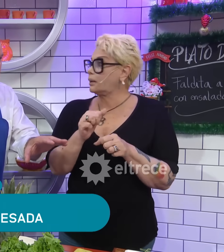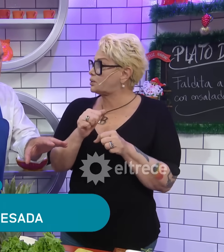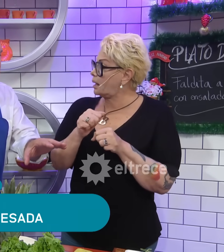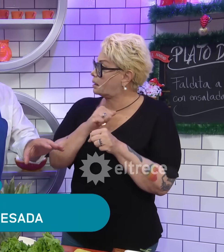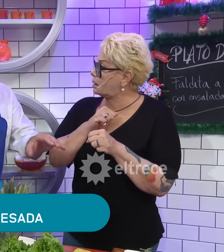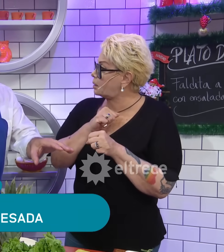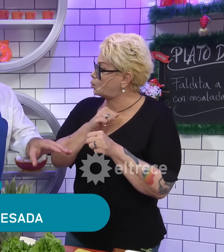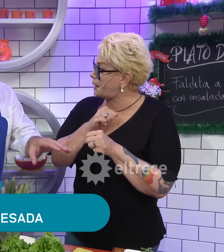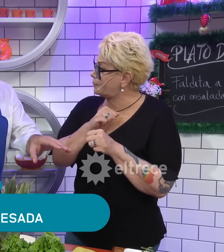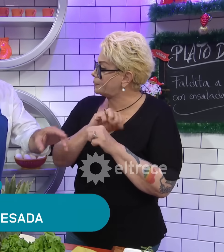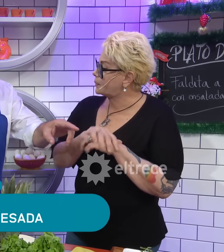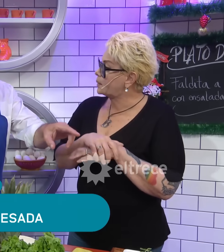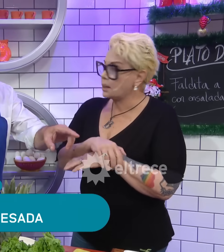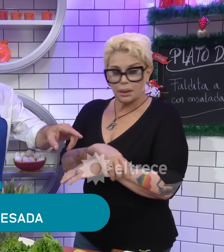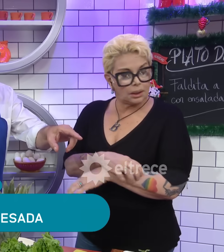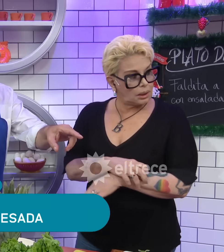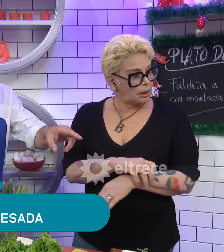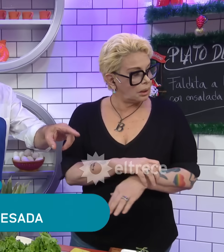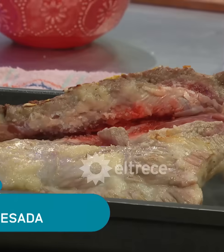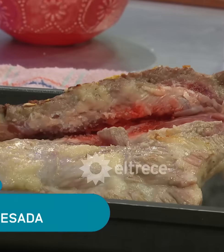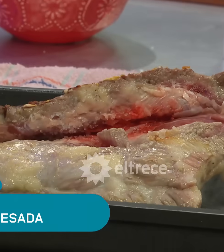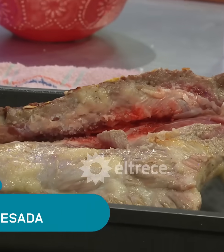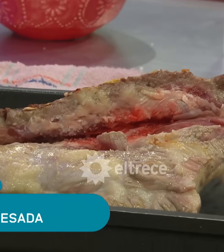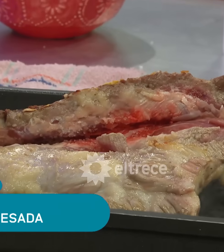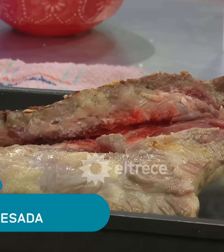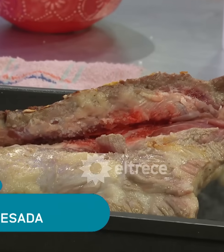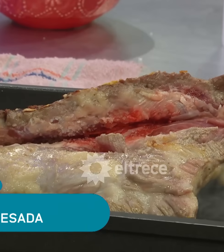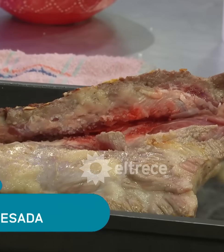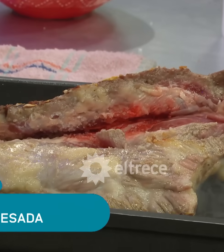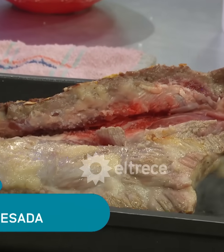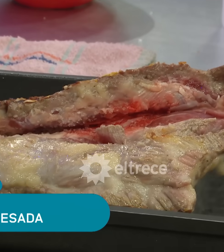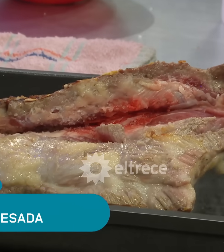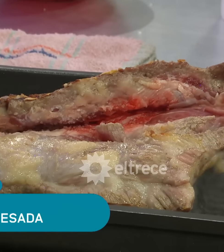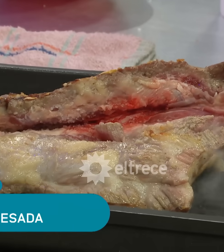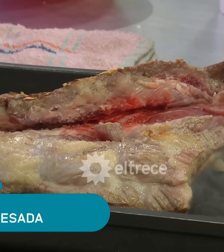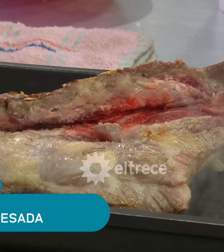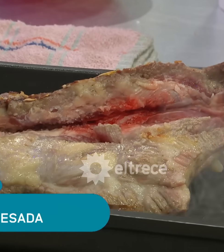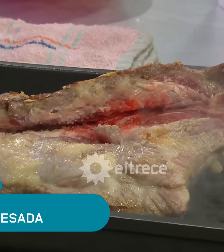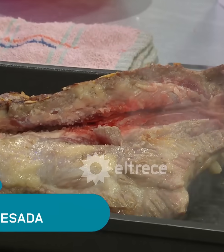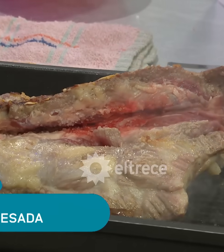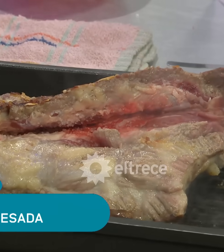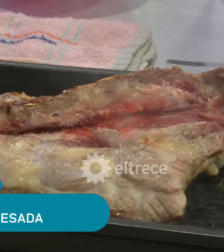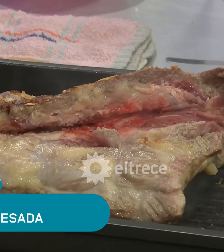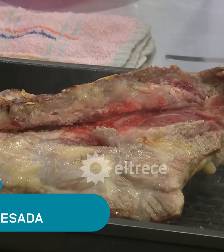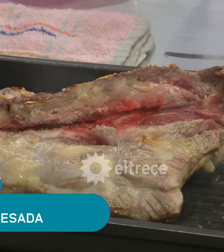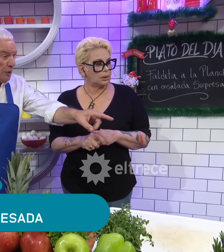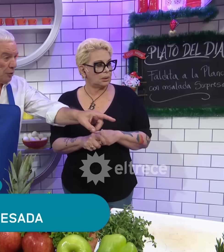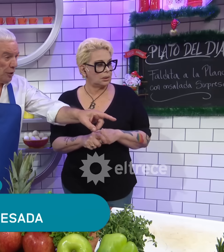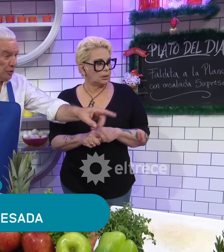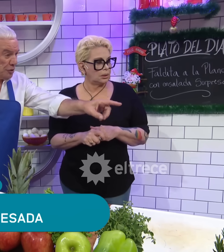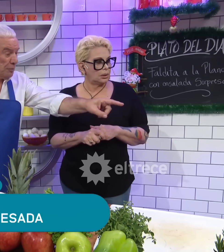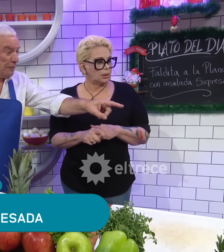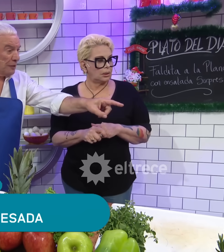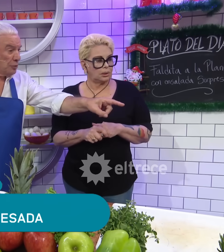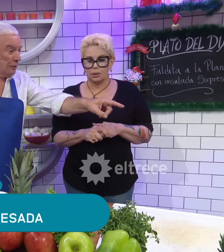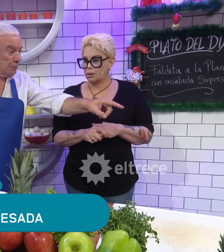la remolacha. Porque a veces hay gente que la usa cruda. Y voy a hacer un refuerzo. No, está hervida, la hirvió Paloma. Muy bien, Paloma, hervida, bárbara. La chaucha balina y después los